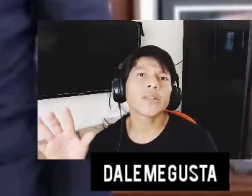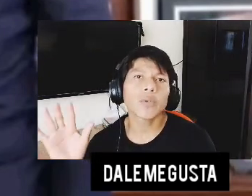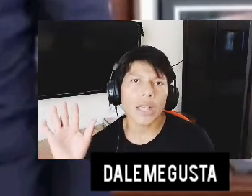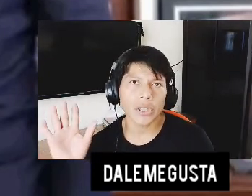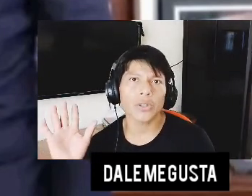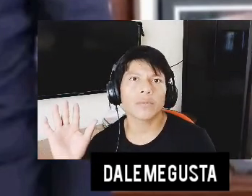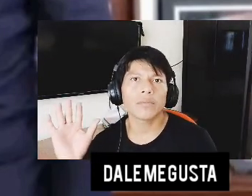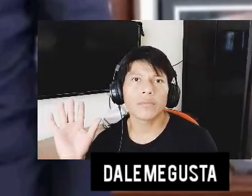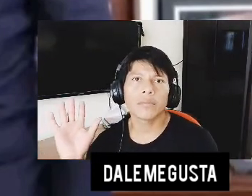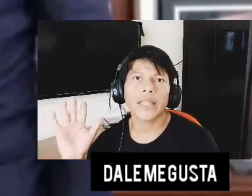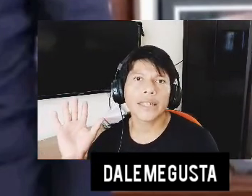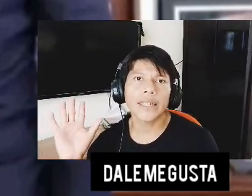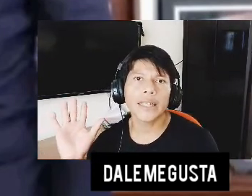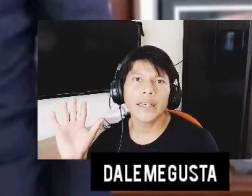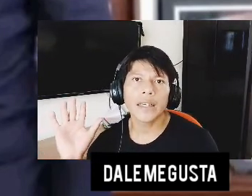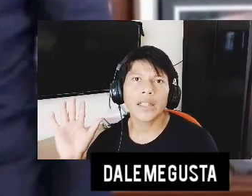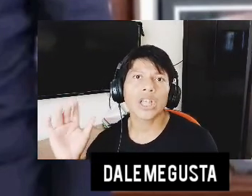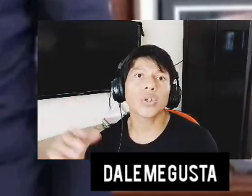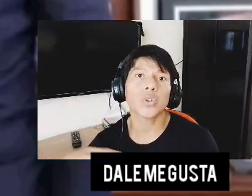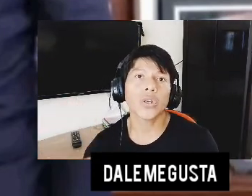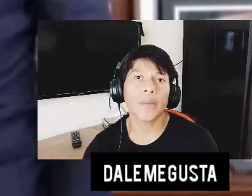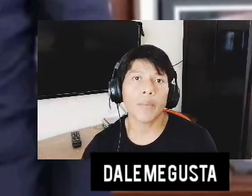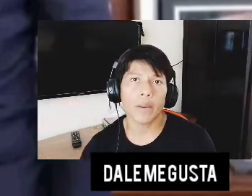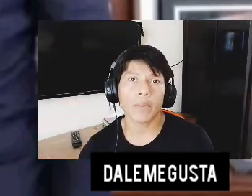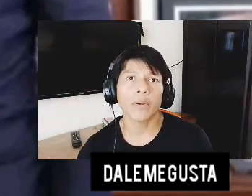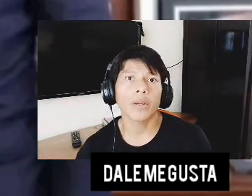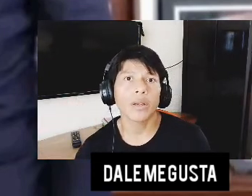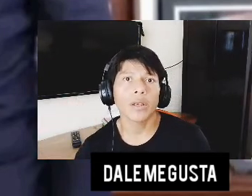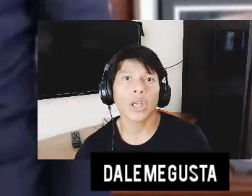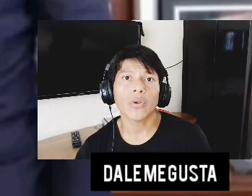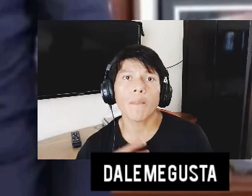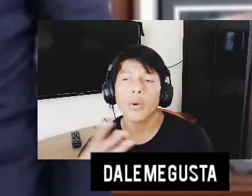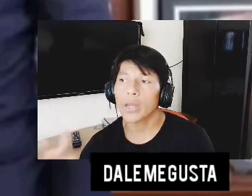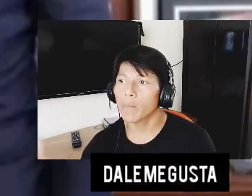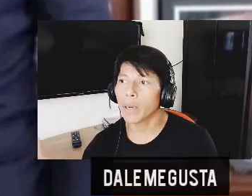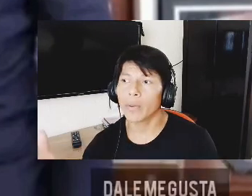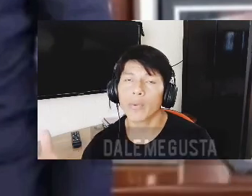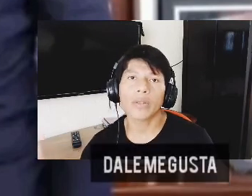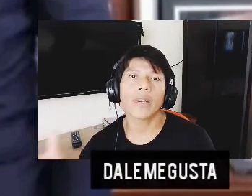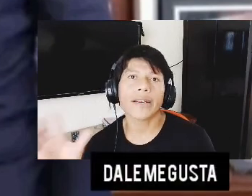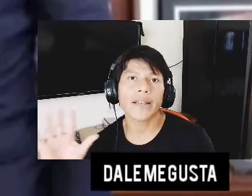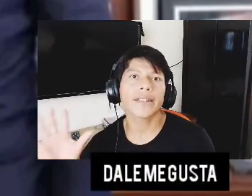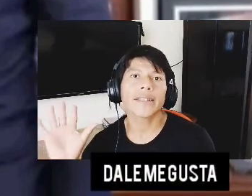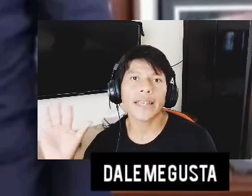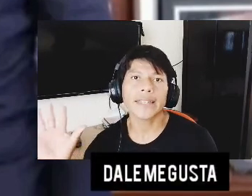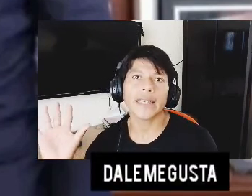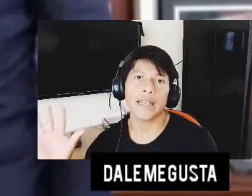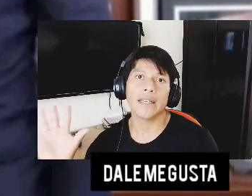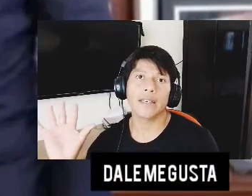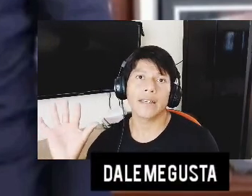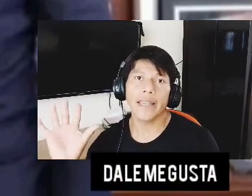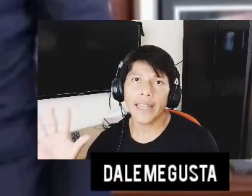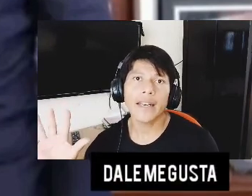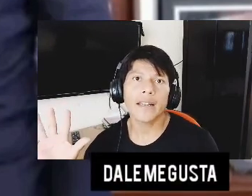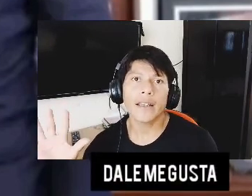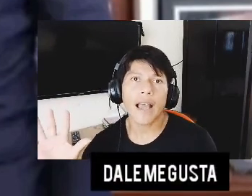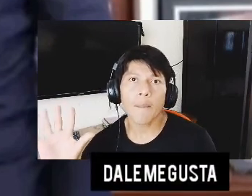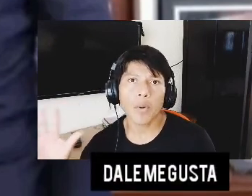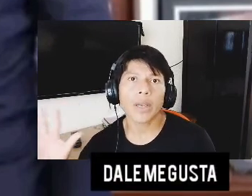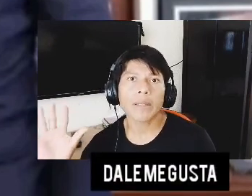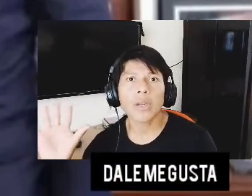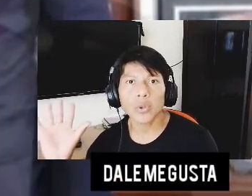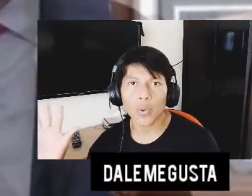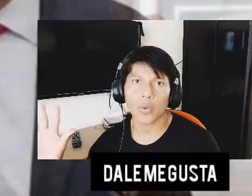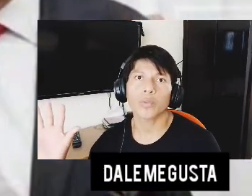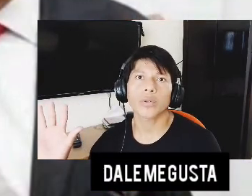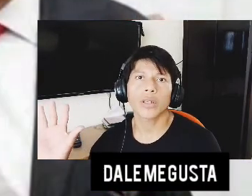ya de simulación, de decir que yo soy de pueblo, que yo apoyo al pueblo, cuando la realidad es que él